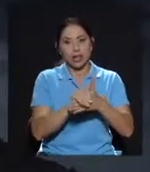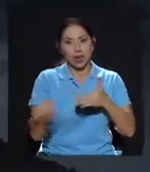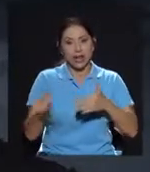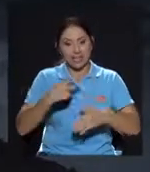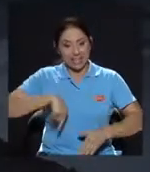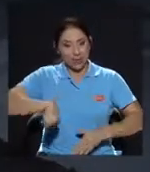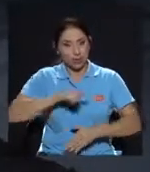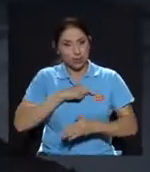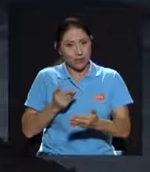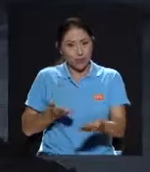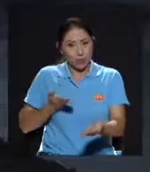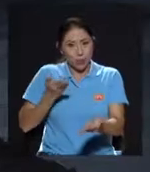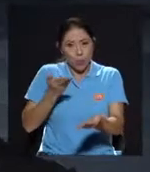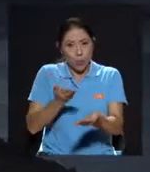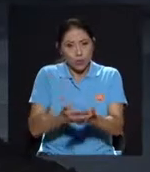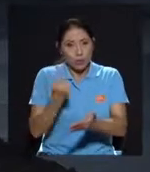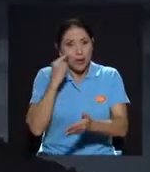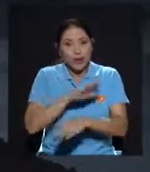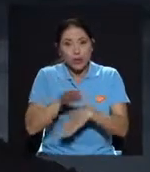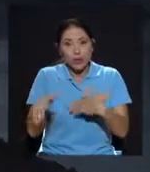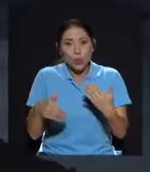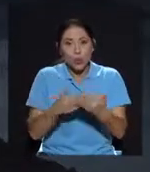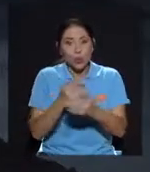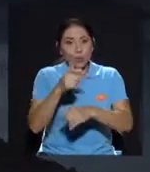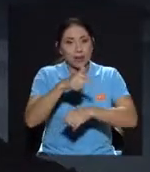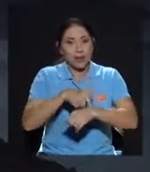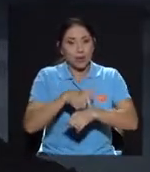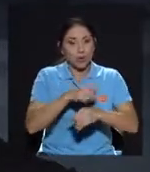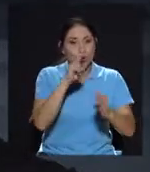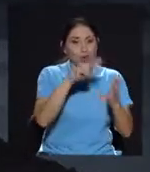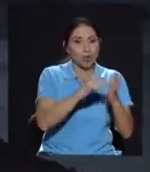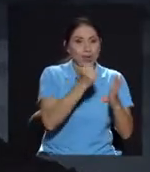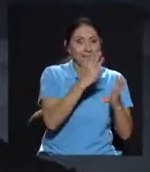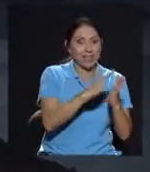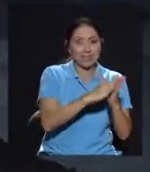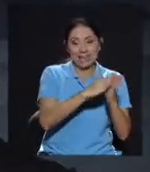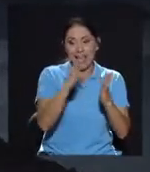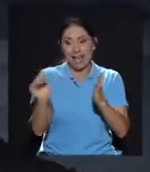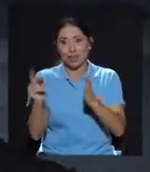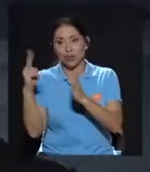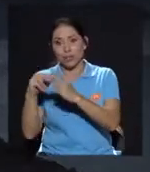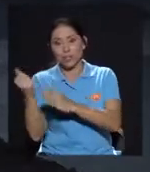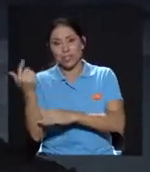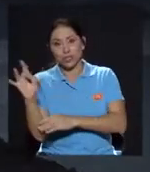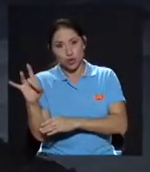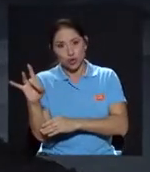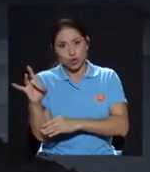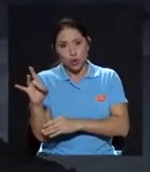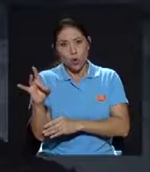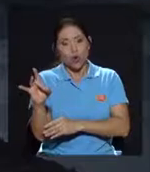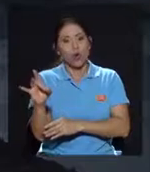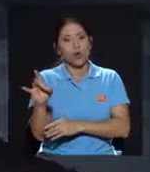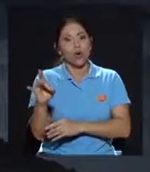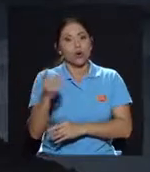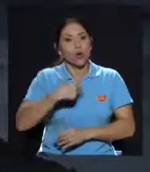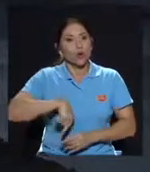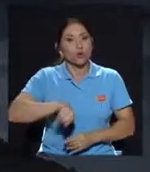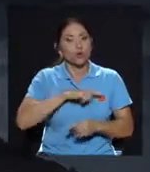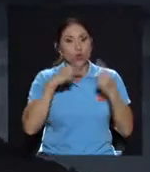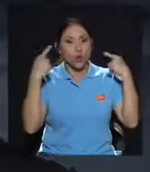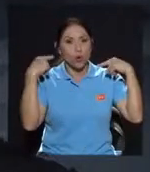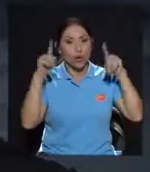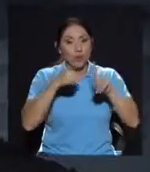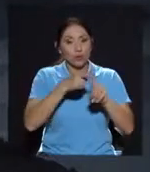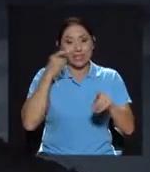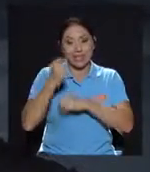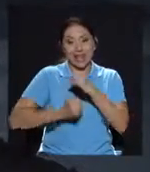el periodo del plan nacional de desarrollo o sea el 2015 el 2018 lo logramos superar en septiembre